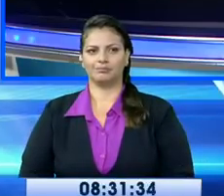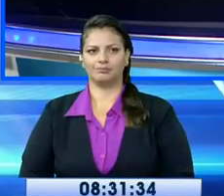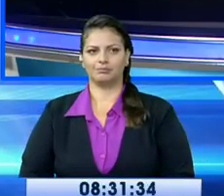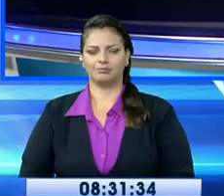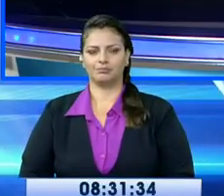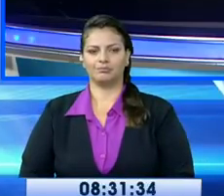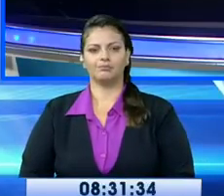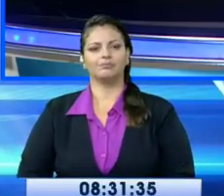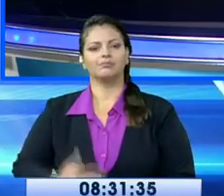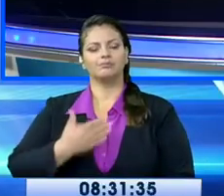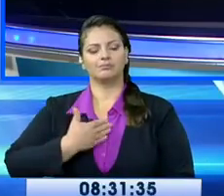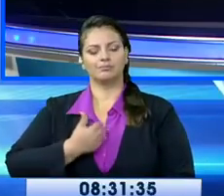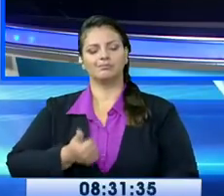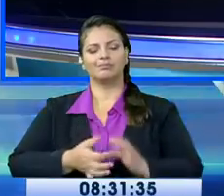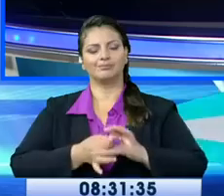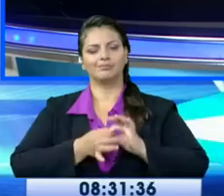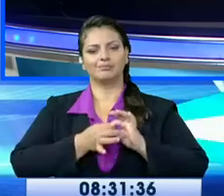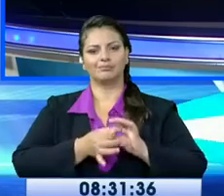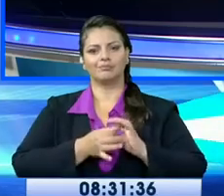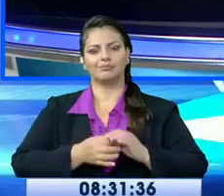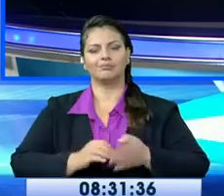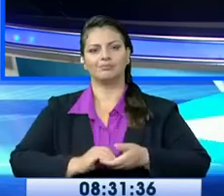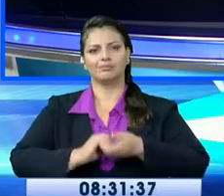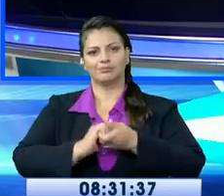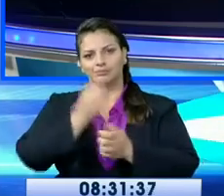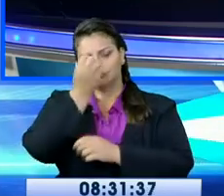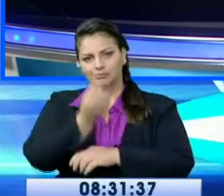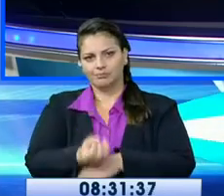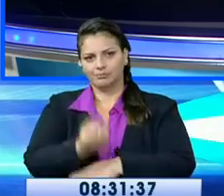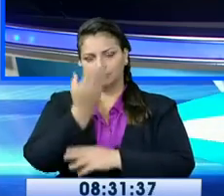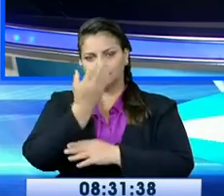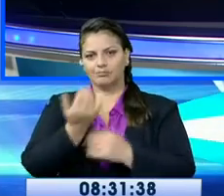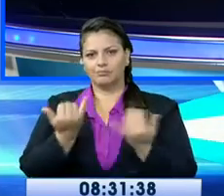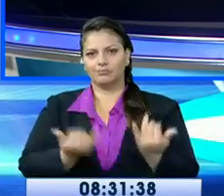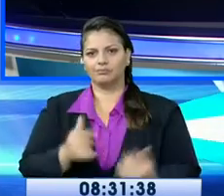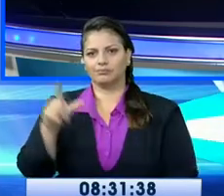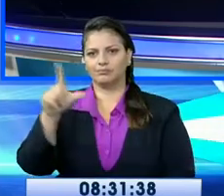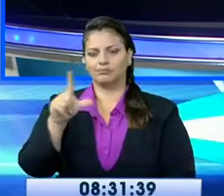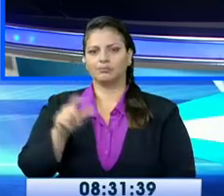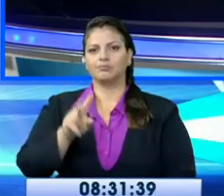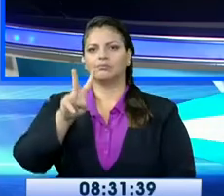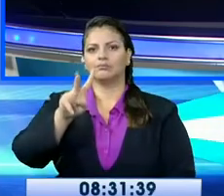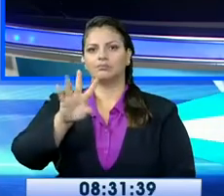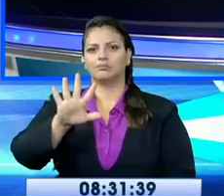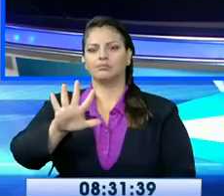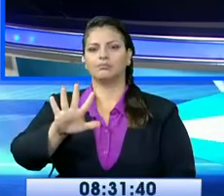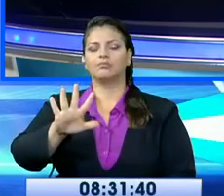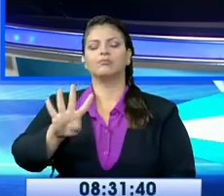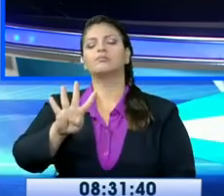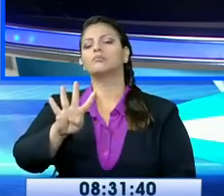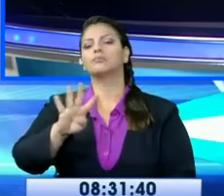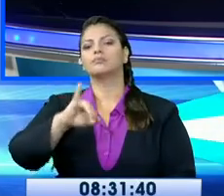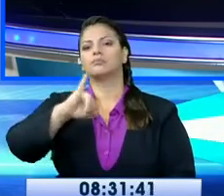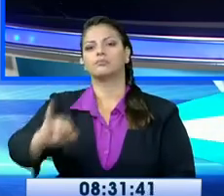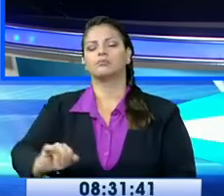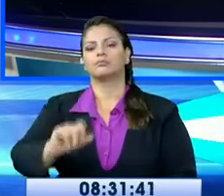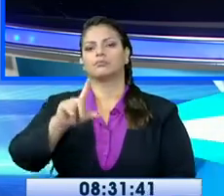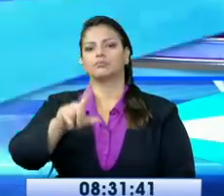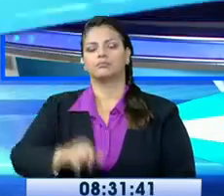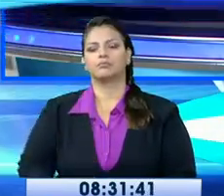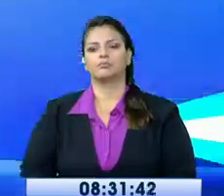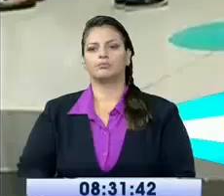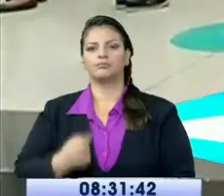¿Qué tal, compañeros, amigos televidentes? Por supuesto, muy buenos días. Hoy, lunes 24 de julio, nosotros en estos instantes nos